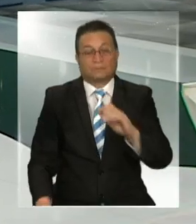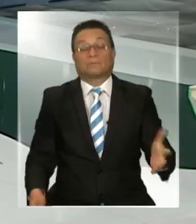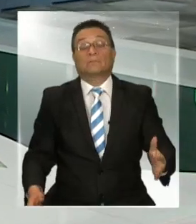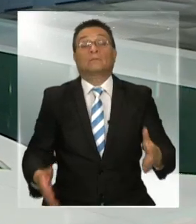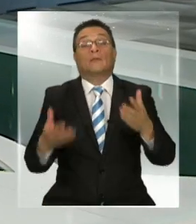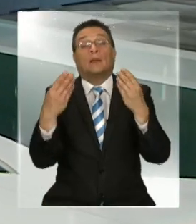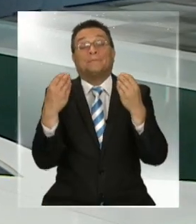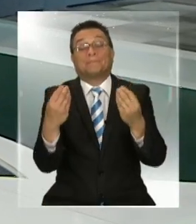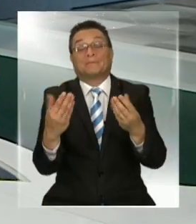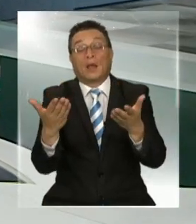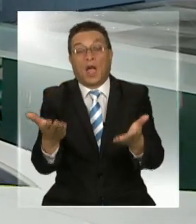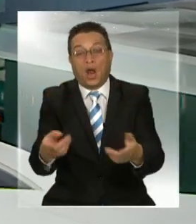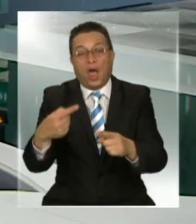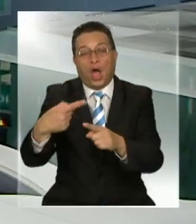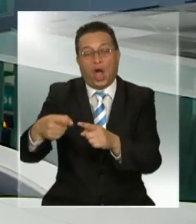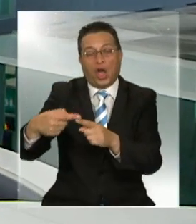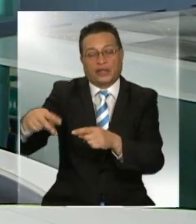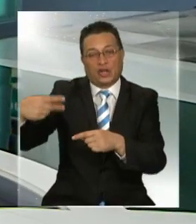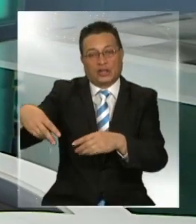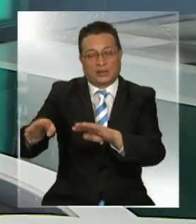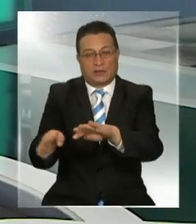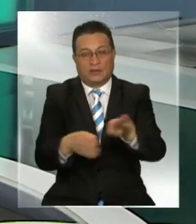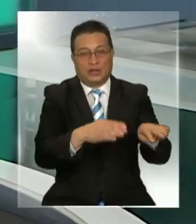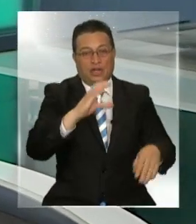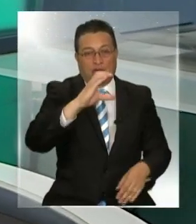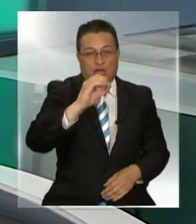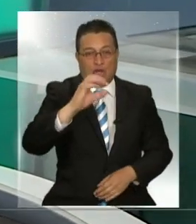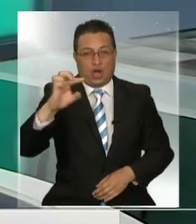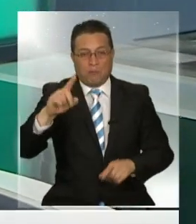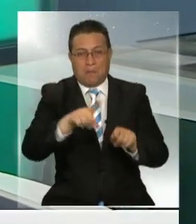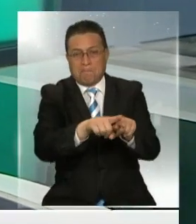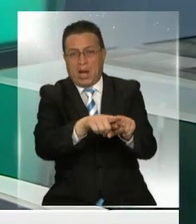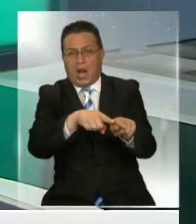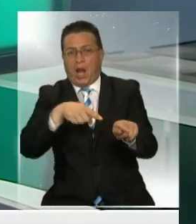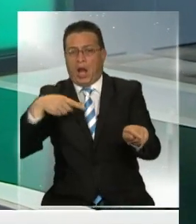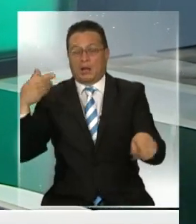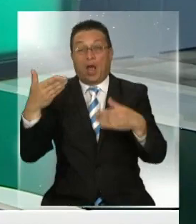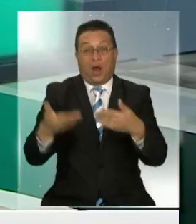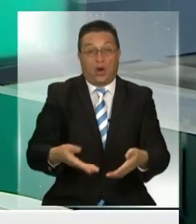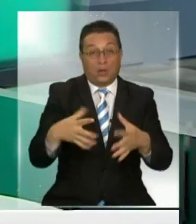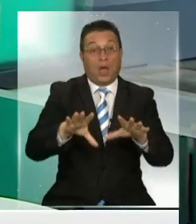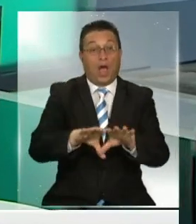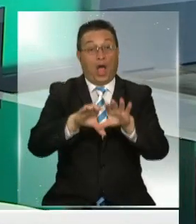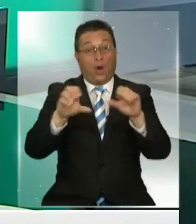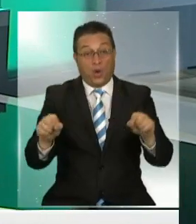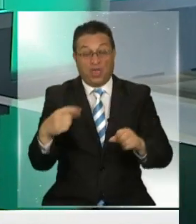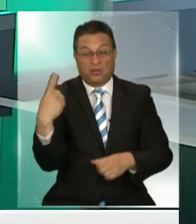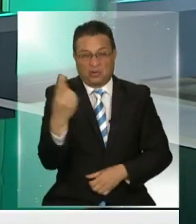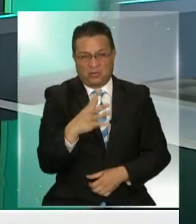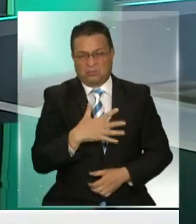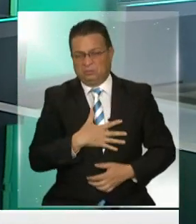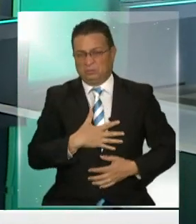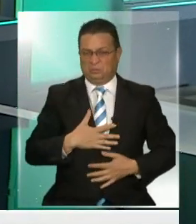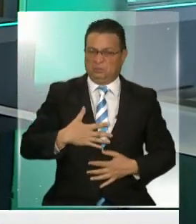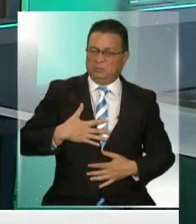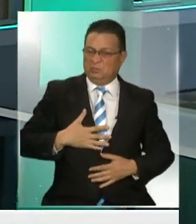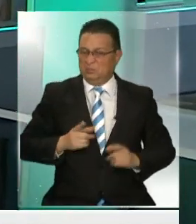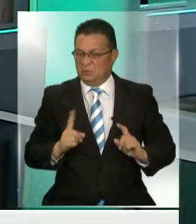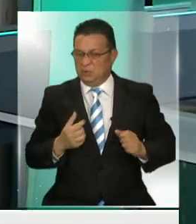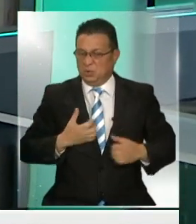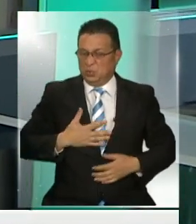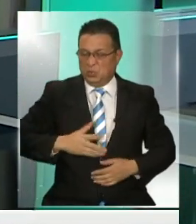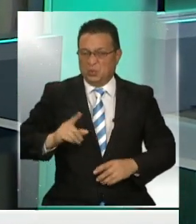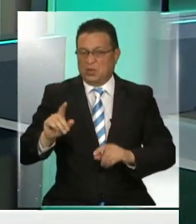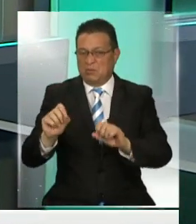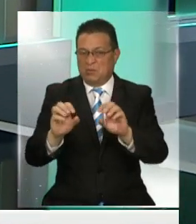con otra noticia porque ha sido la cob más larga de la historia y con un acuerdo que ha dejado un sabor amargo no solo a la mayoría de los